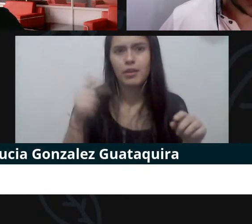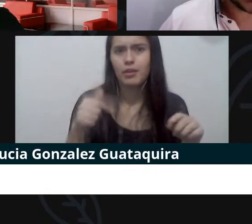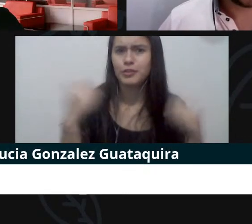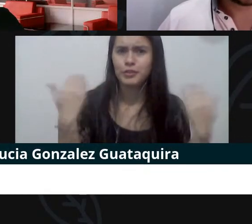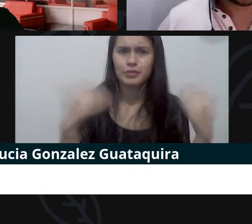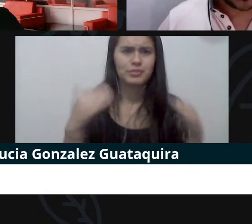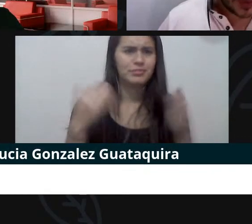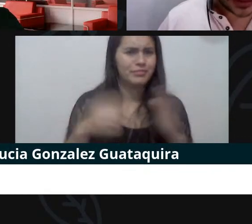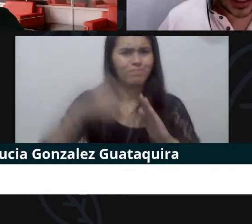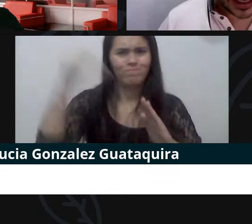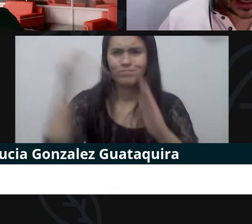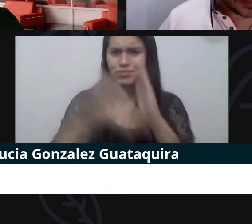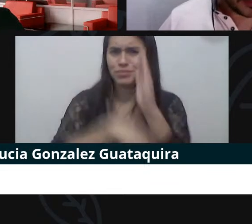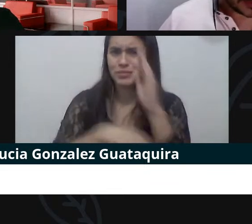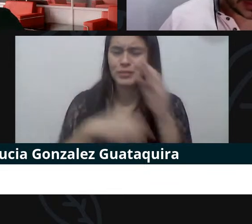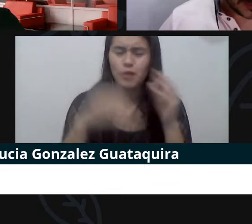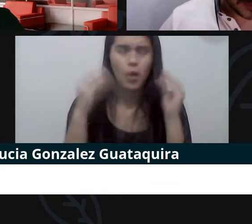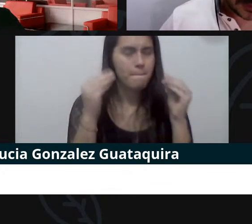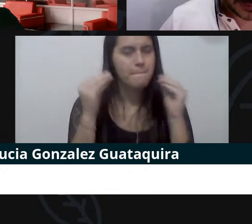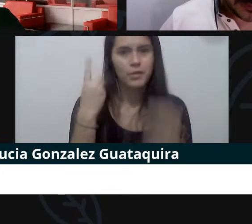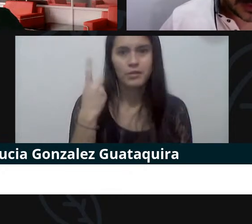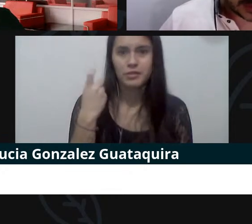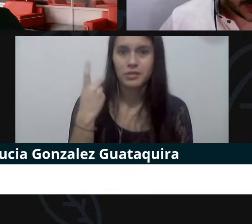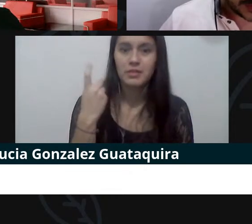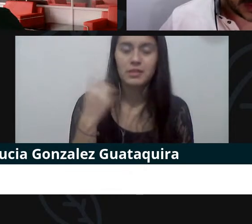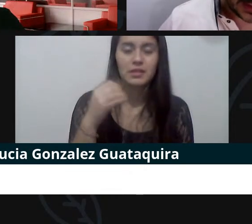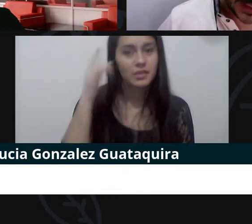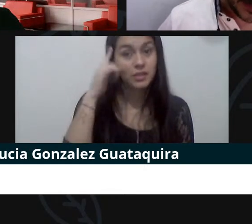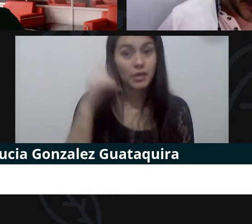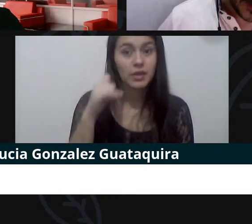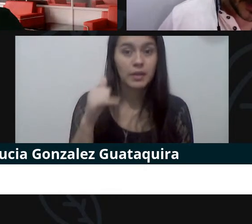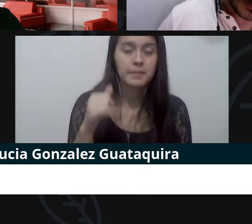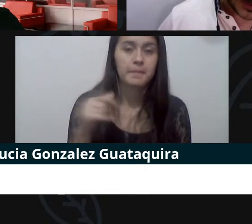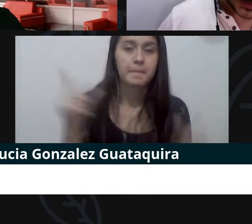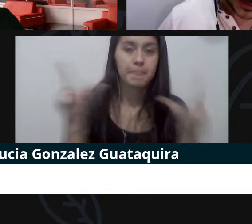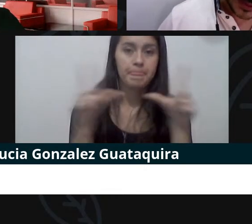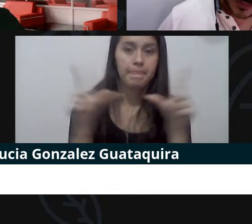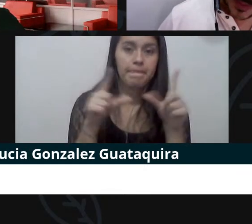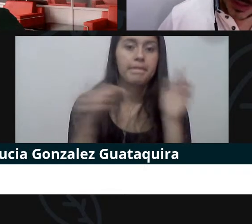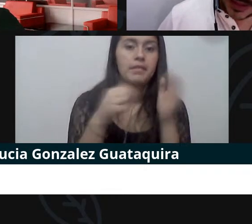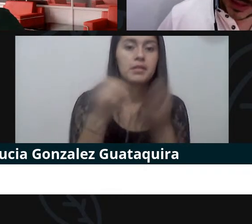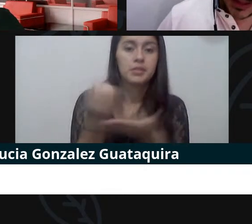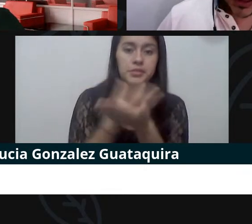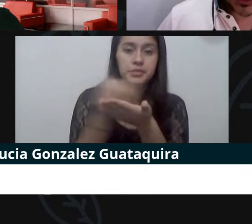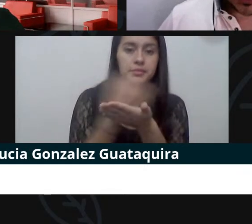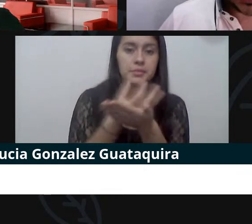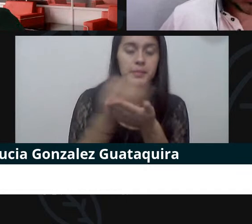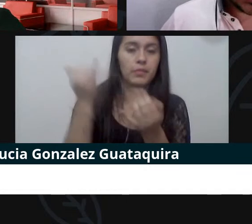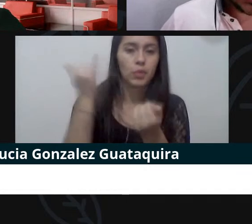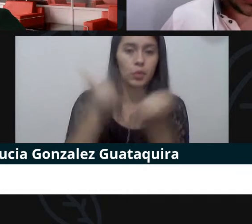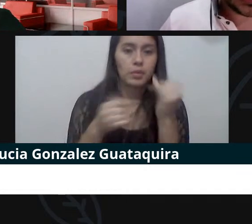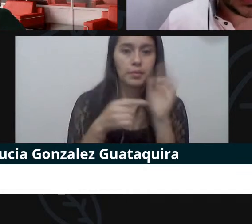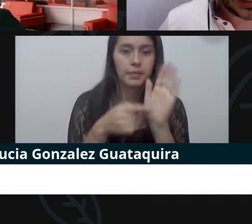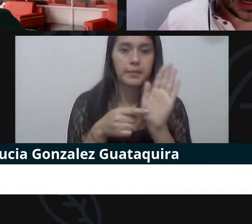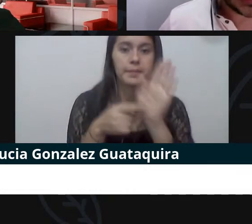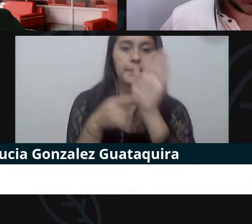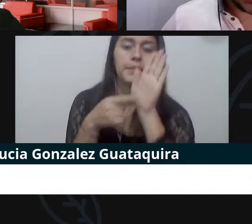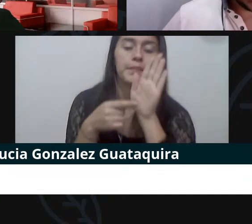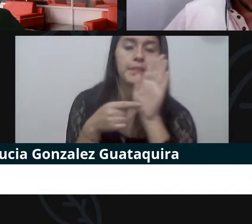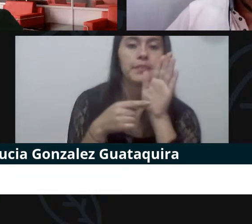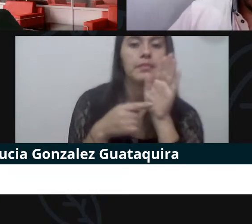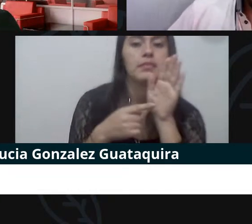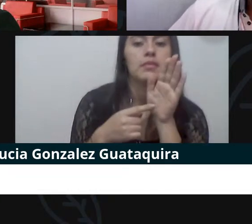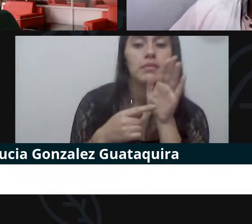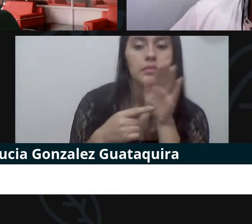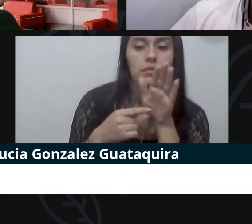esta herramienta. Recuerden, mostremos por última vez, Jorge, por favor, la presentación. Ok.